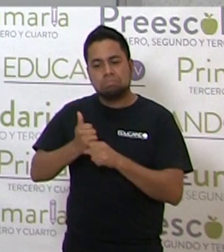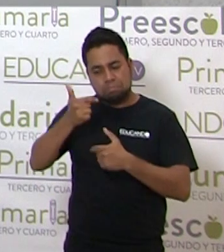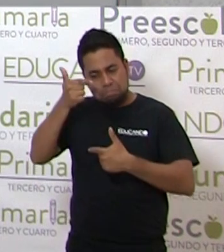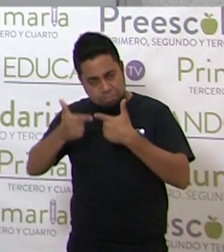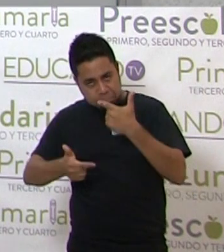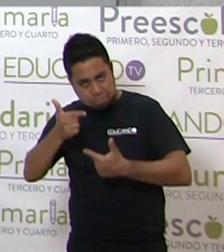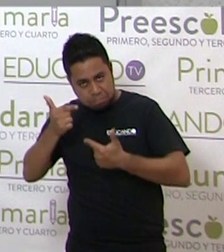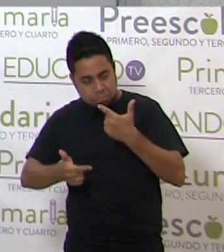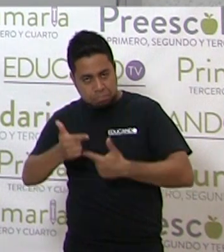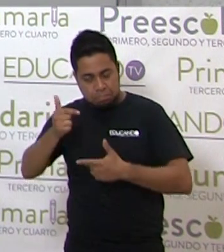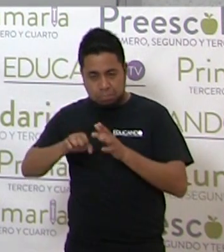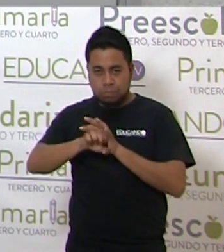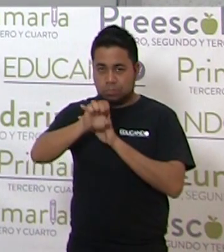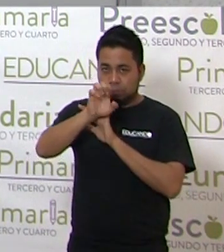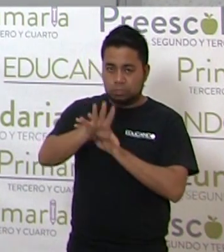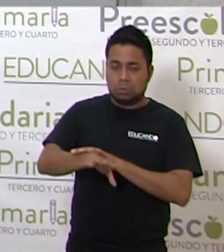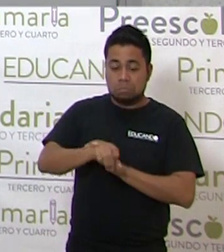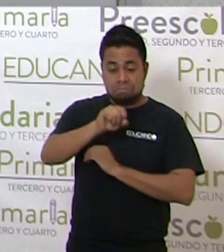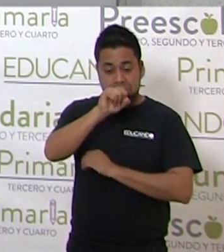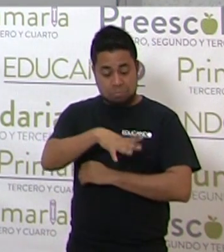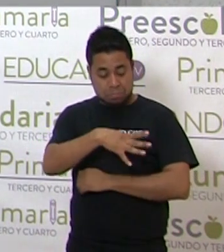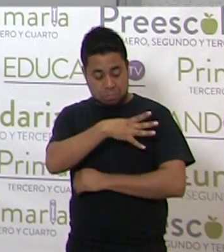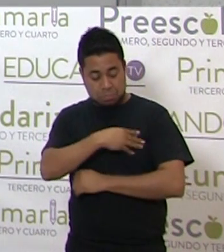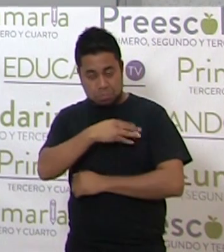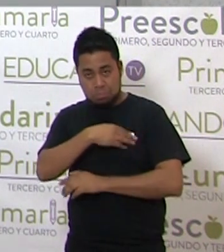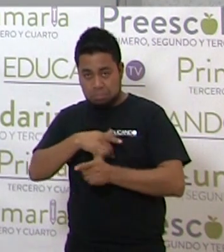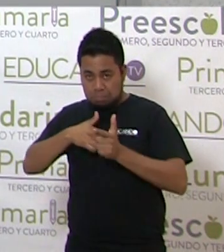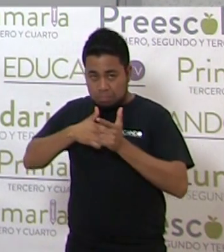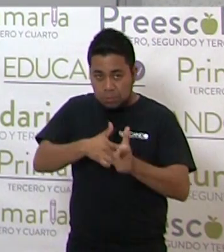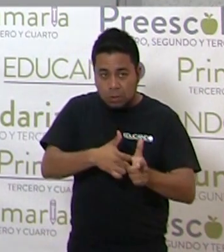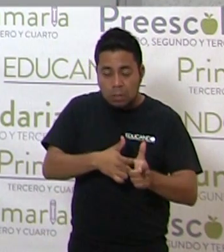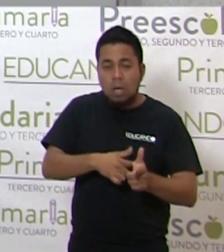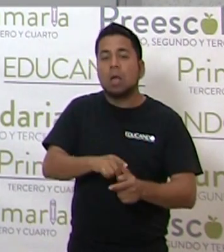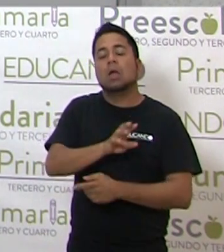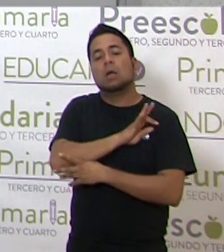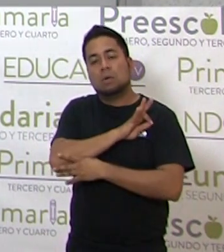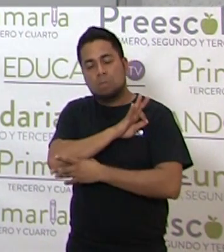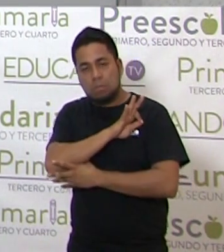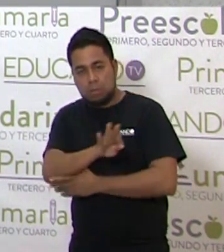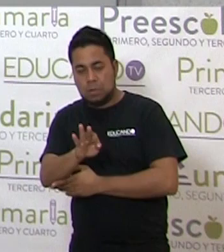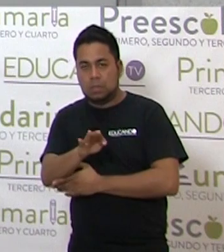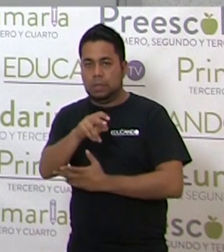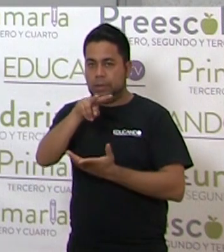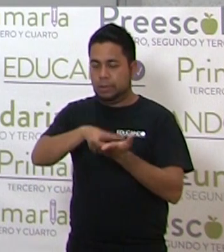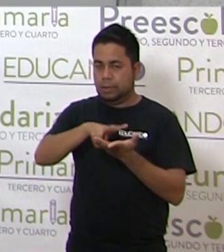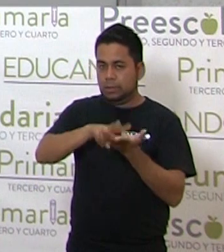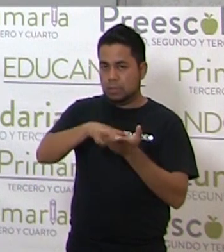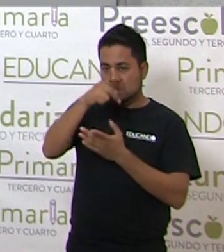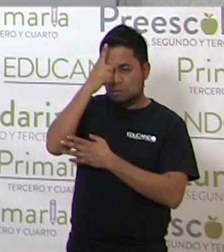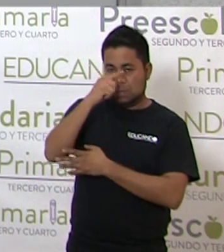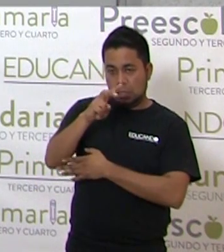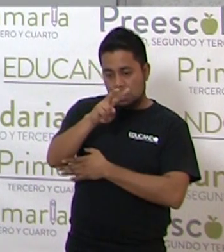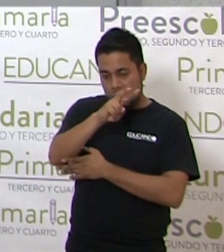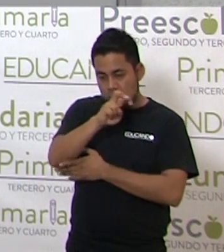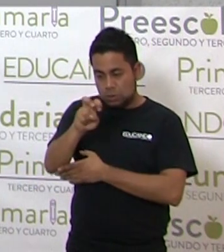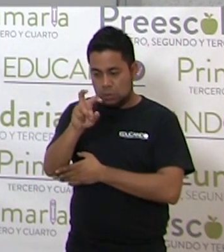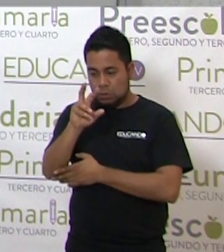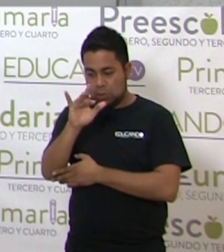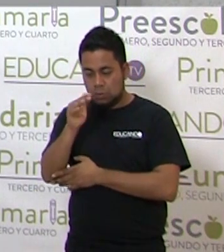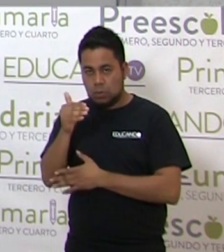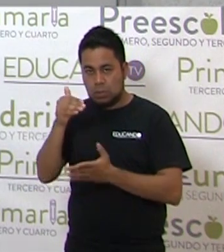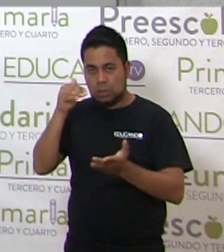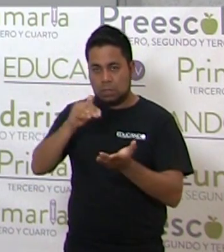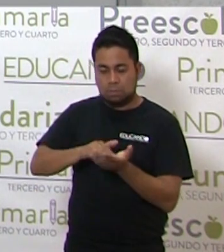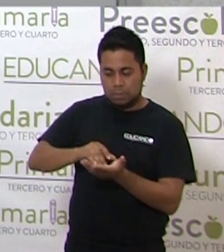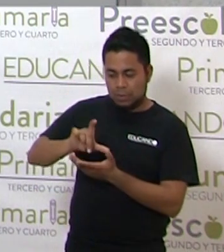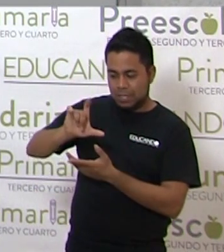ciclo reproductivo se repite, puede llegar a dar el equivalente a 250,000 vasos